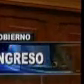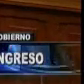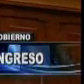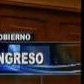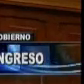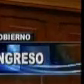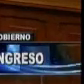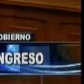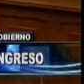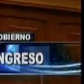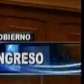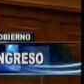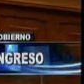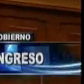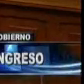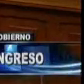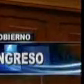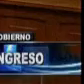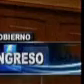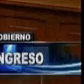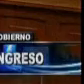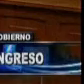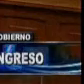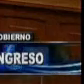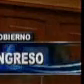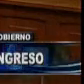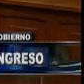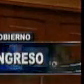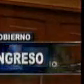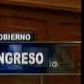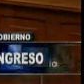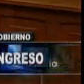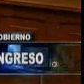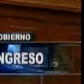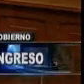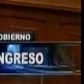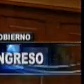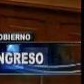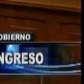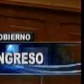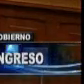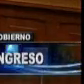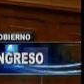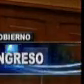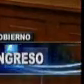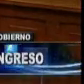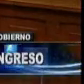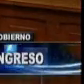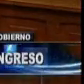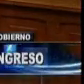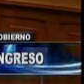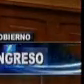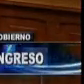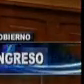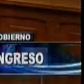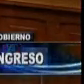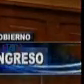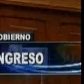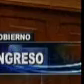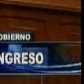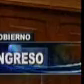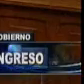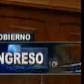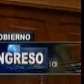desarrollo, educación, salud y seguridad ciudadana y el financiamiento de programas y proyectos a través del plan